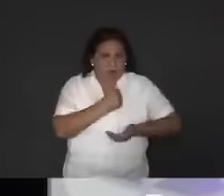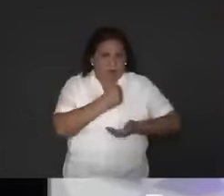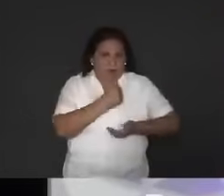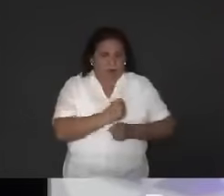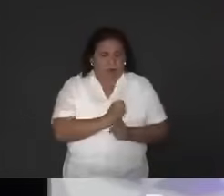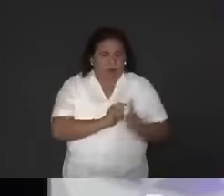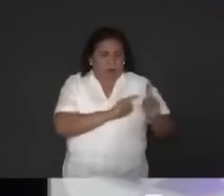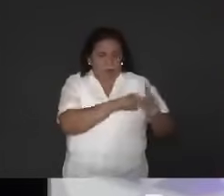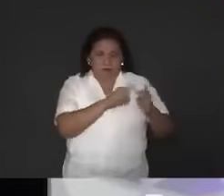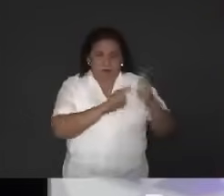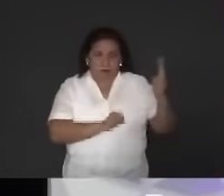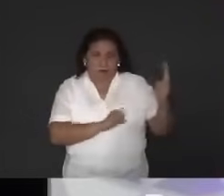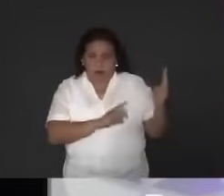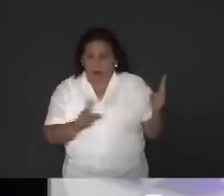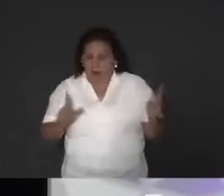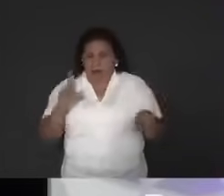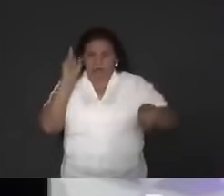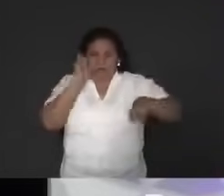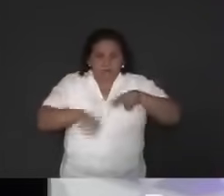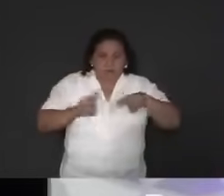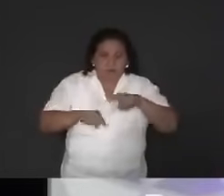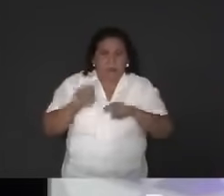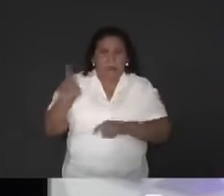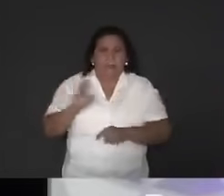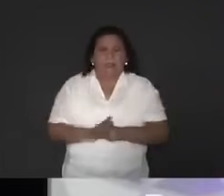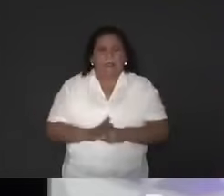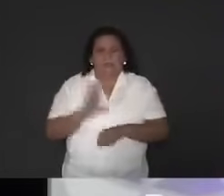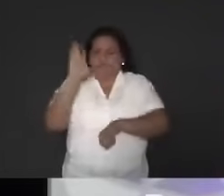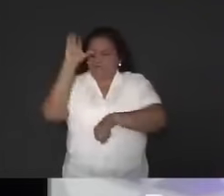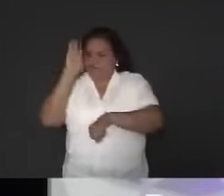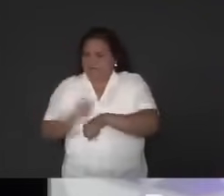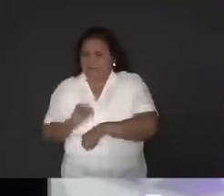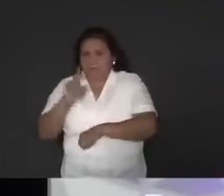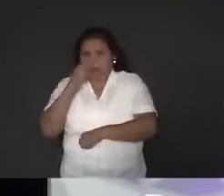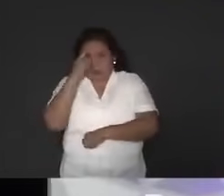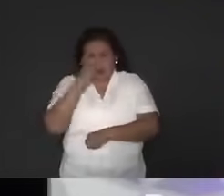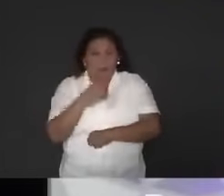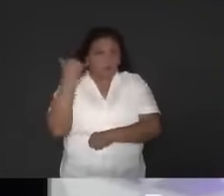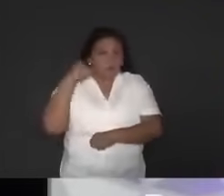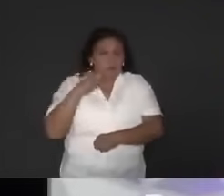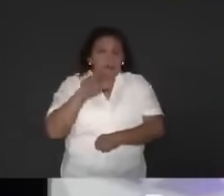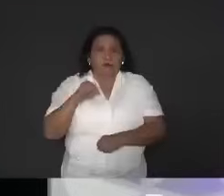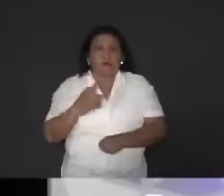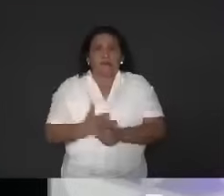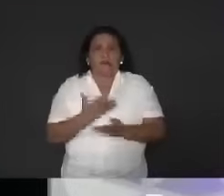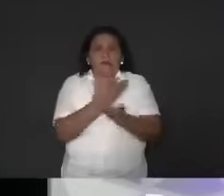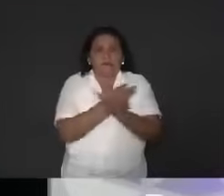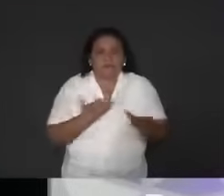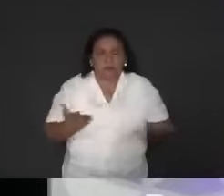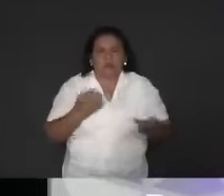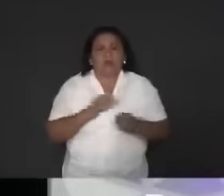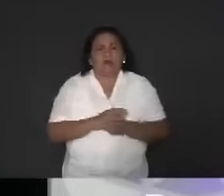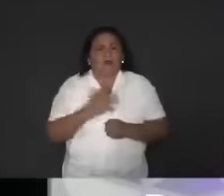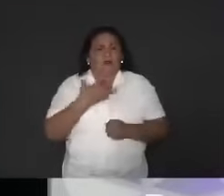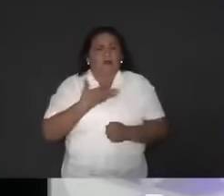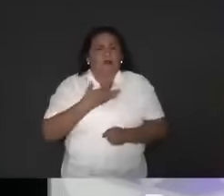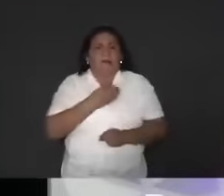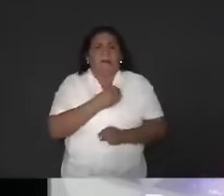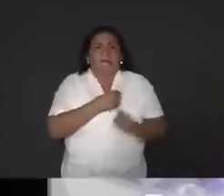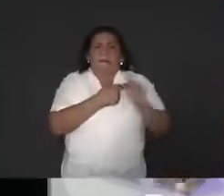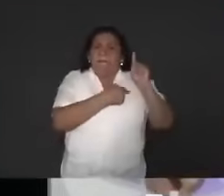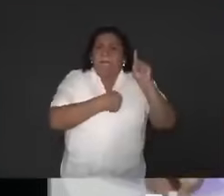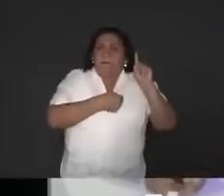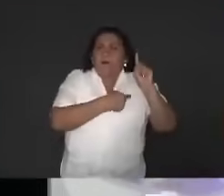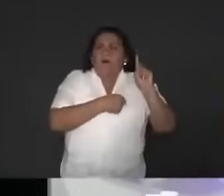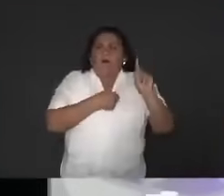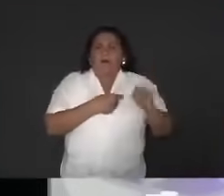ellos. Vamos a cortar esto de raíz y no vamos a permitir que Yucatán siga recorriendo el camino de los que te